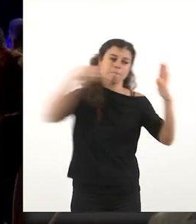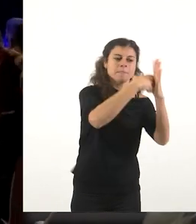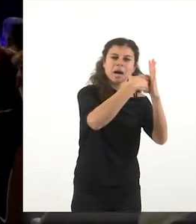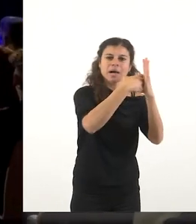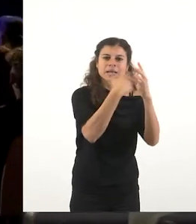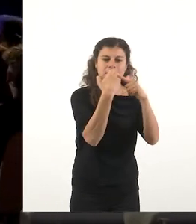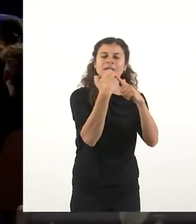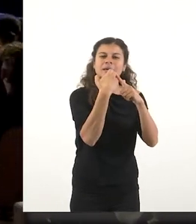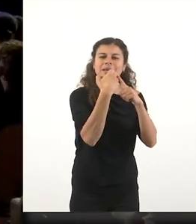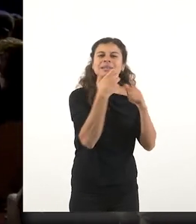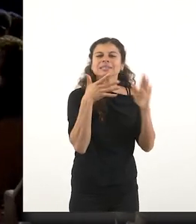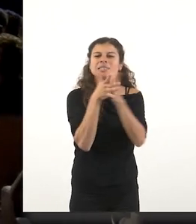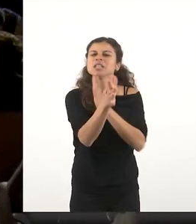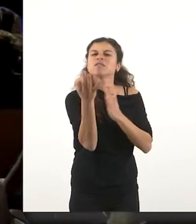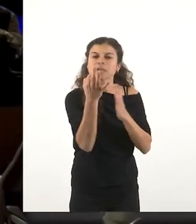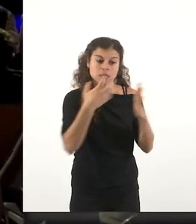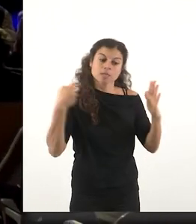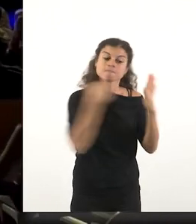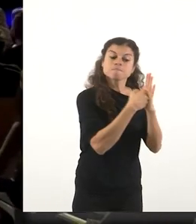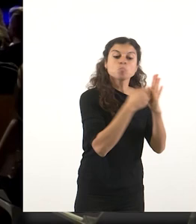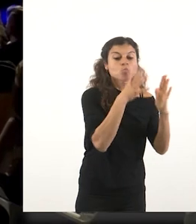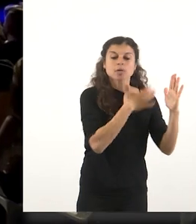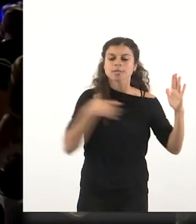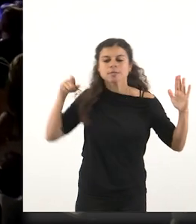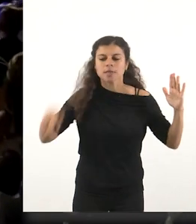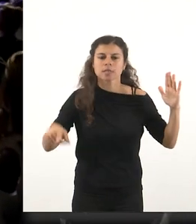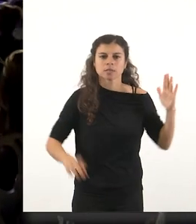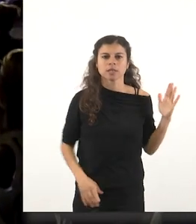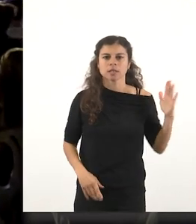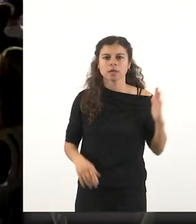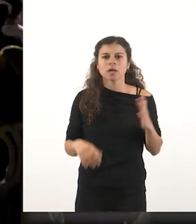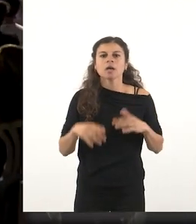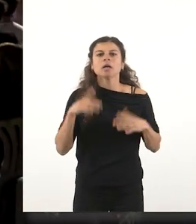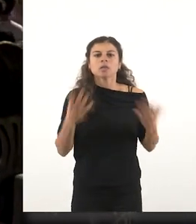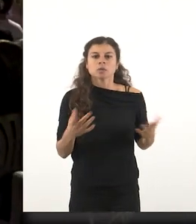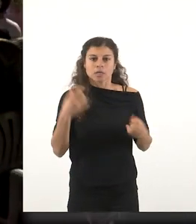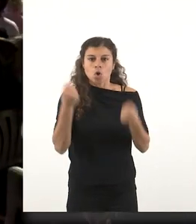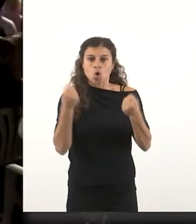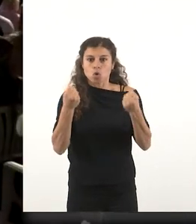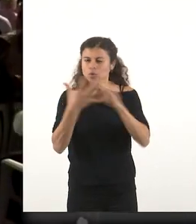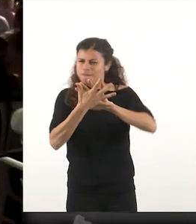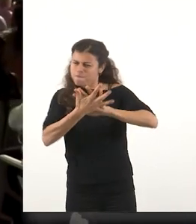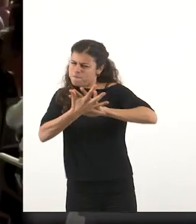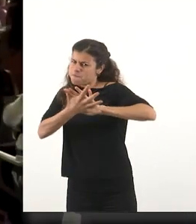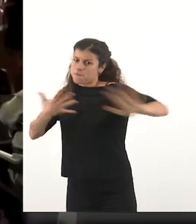cuyo mensaje es, mire lo que me hago por no hacértelo. Vamos en la moto en el coche y digo, tío Antonio, pues baja la velocidad, tío, que va muy rápido.